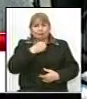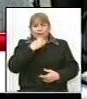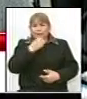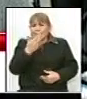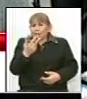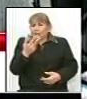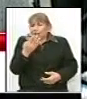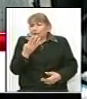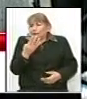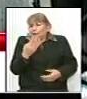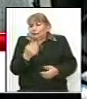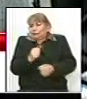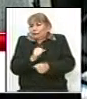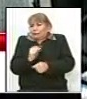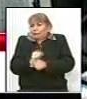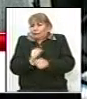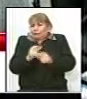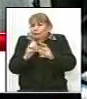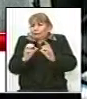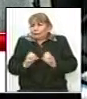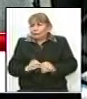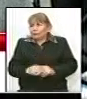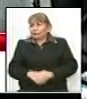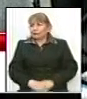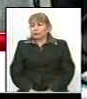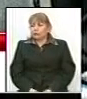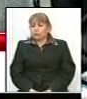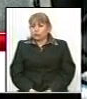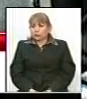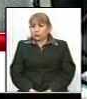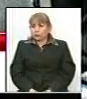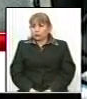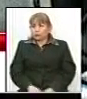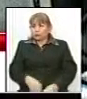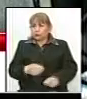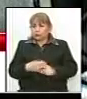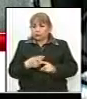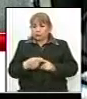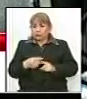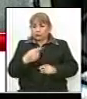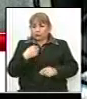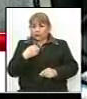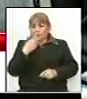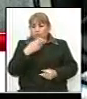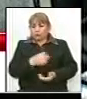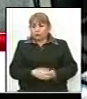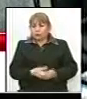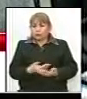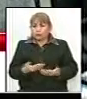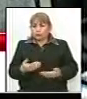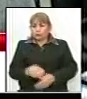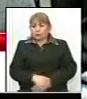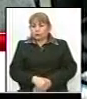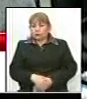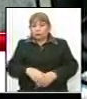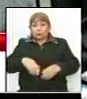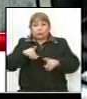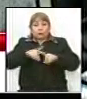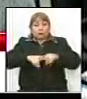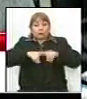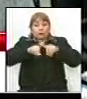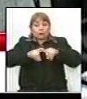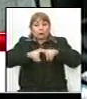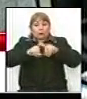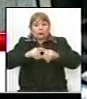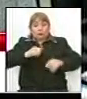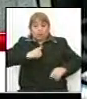4 de la mañana para buscar su siguiente cita. Y menos si tiene alguna condición de dependencia. Va a depender de que el